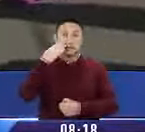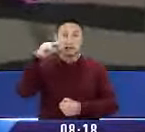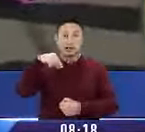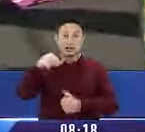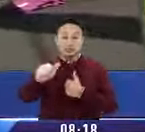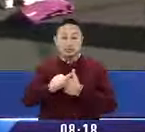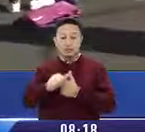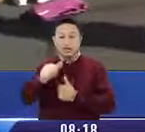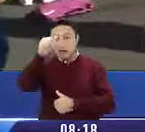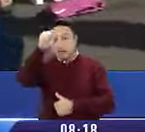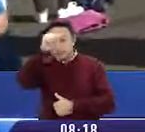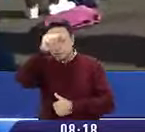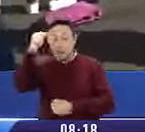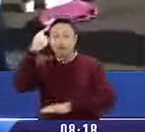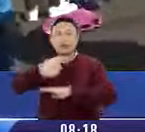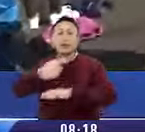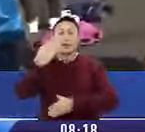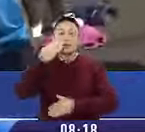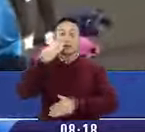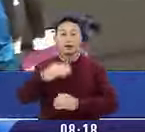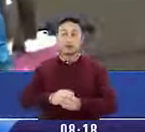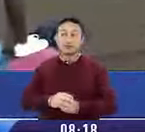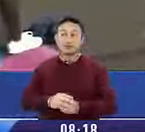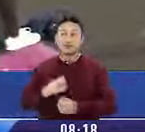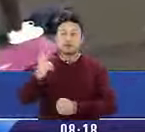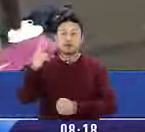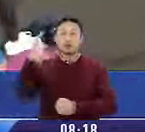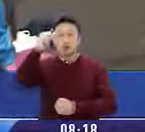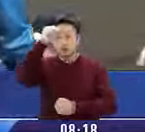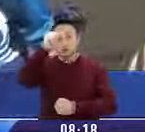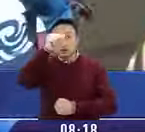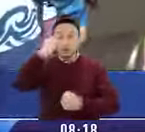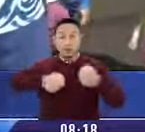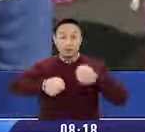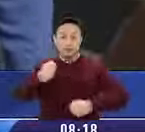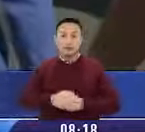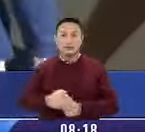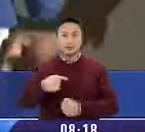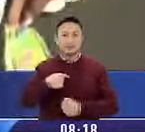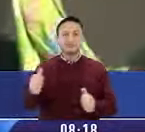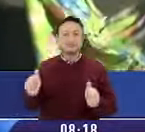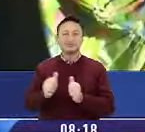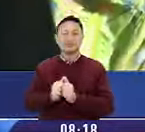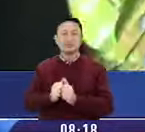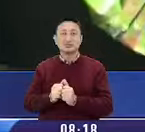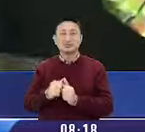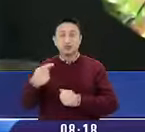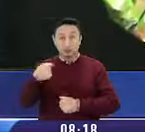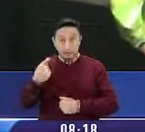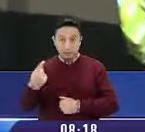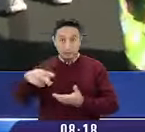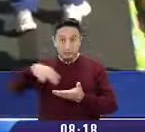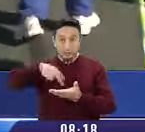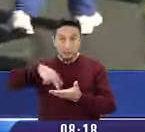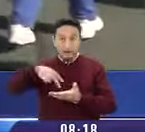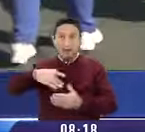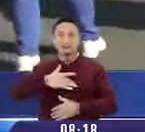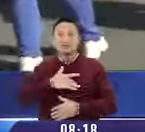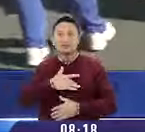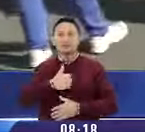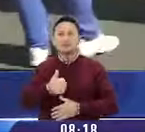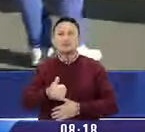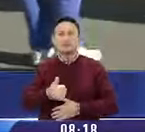próximos el día domingo, es el Día de la Madre, el segundo domingo de mayo, y esta es mi pareja. ¿Ha bailado usted conmigo? ¿Cómo se siente de este